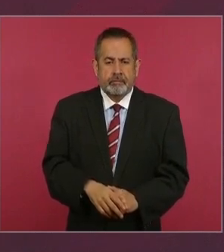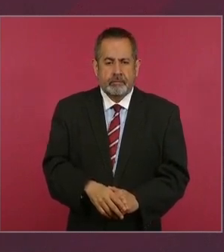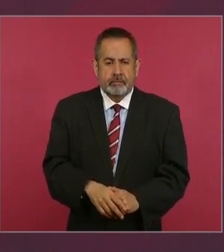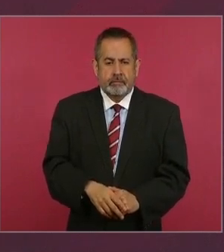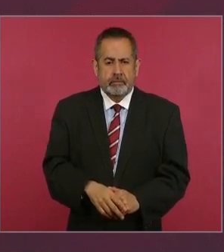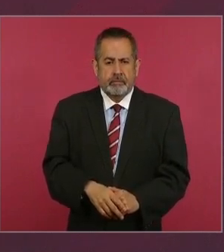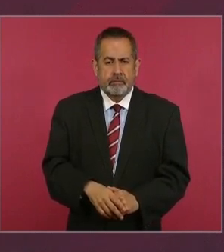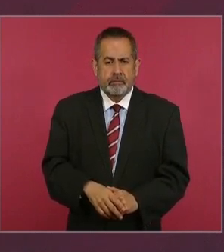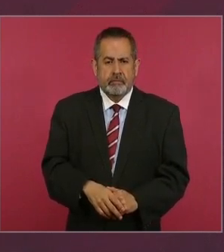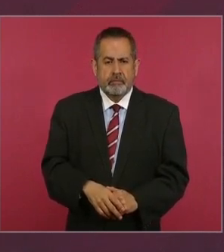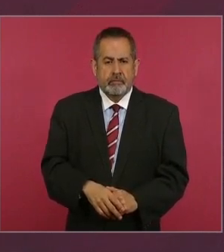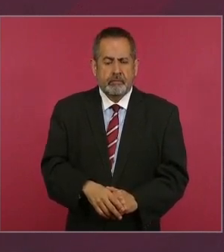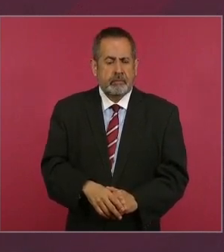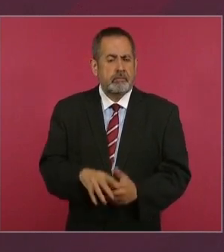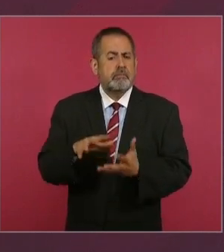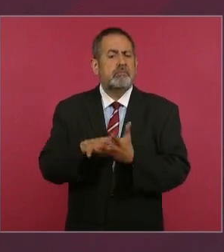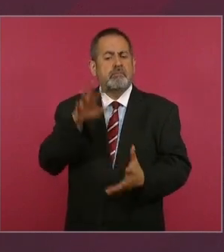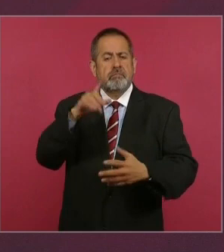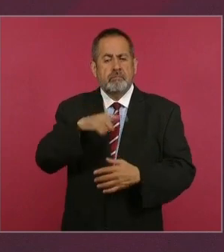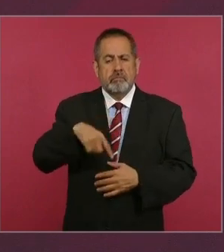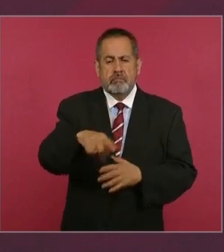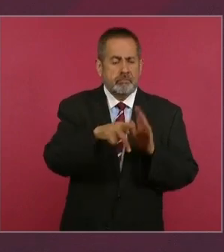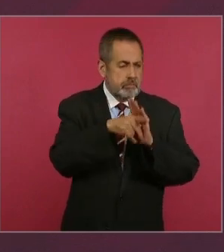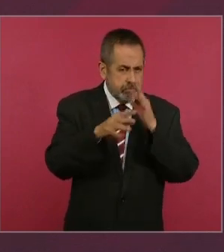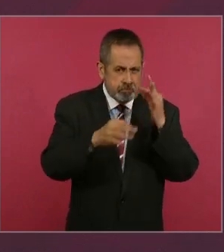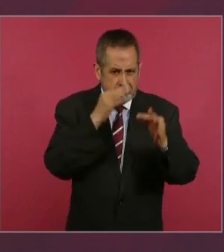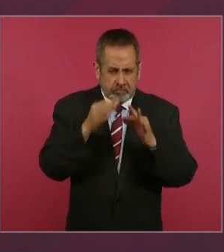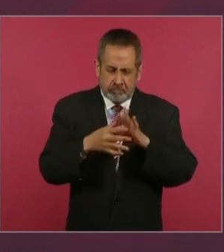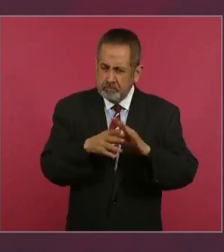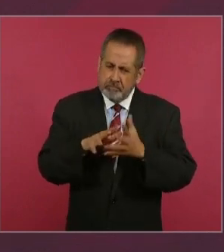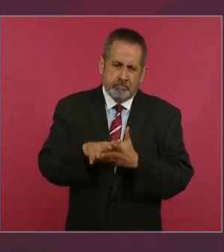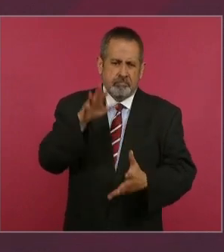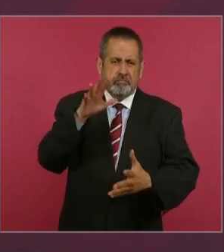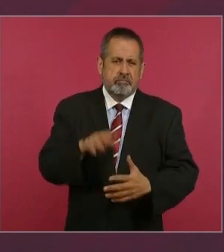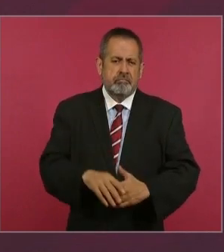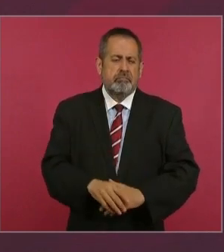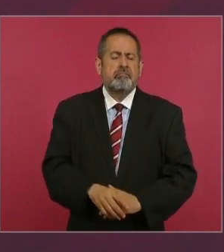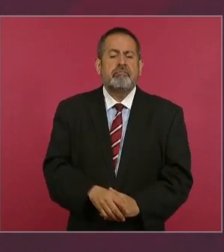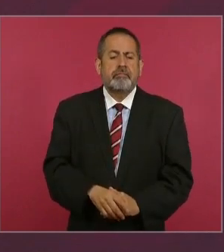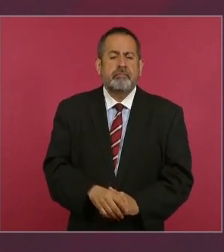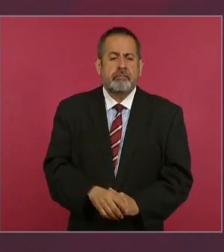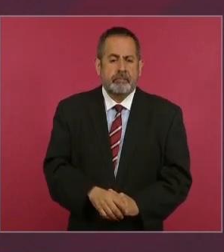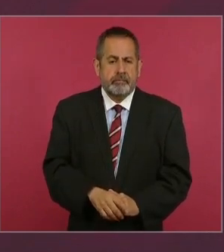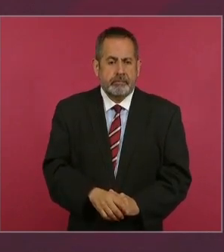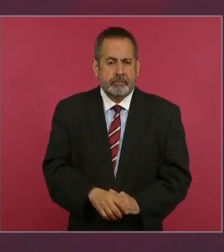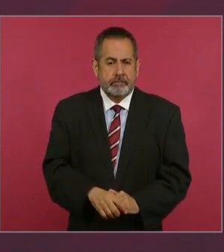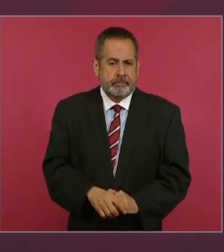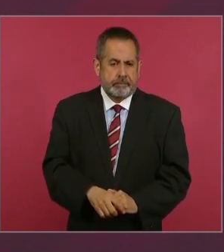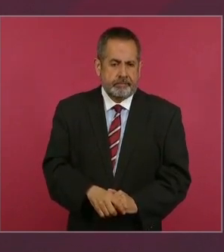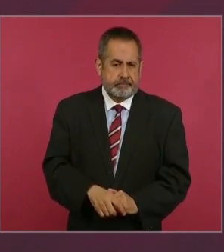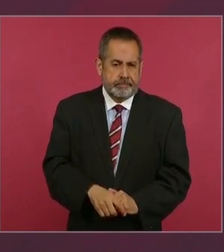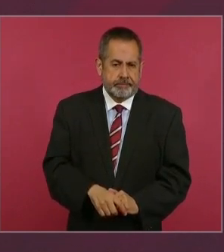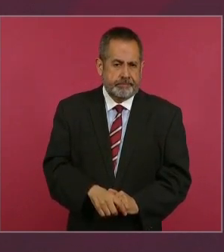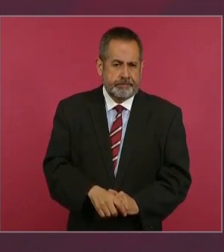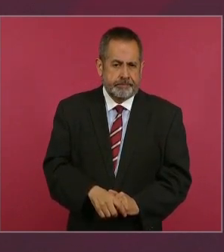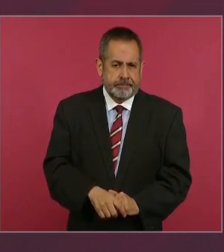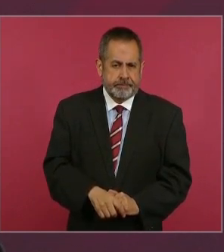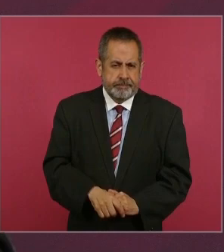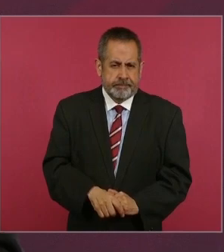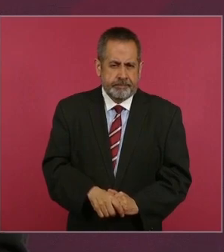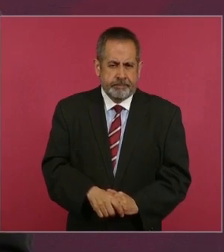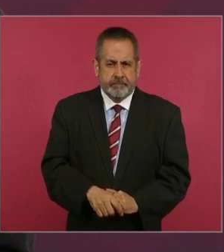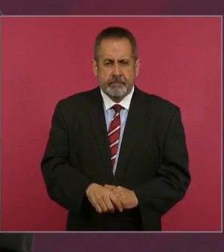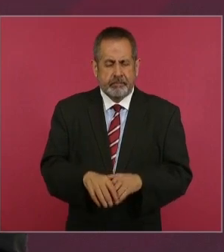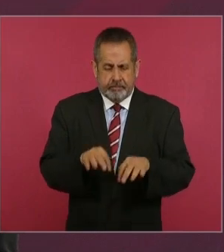Gracias la May de los periodistas venden su